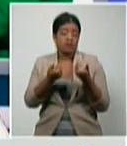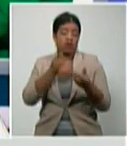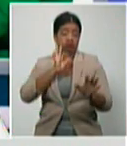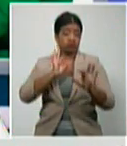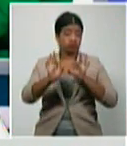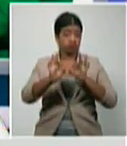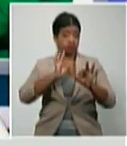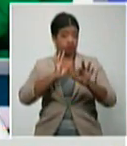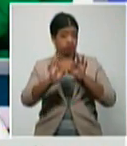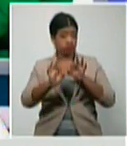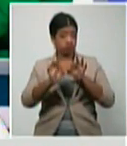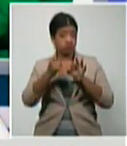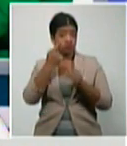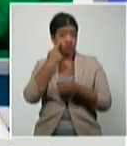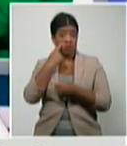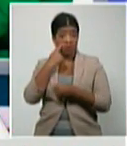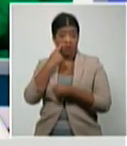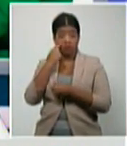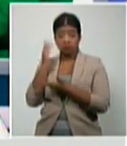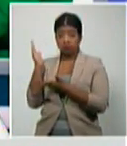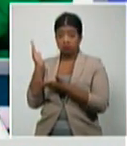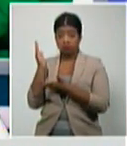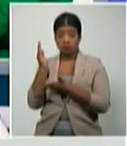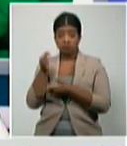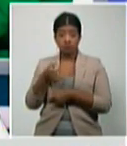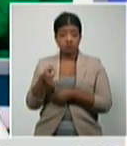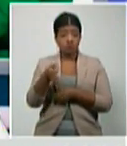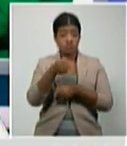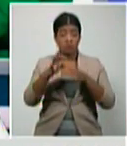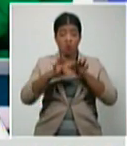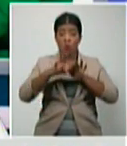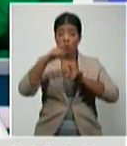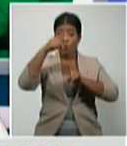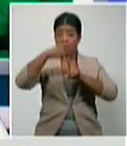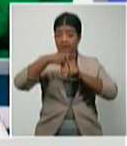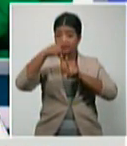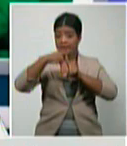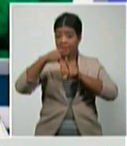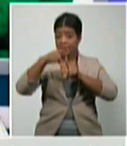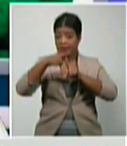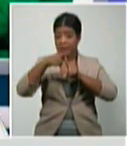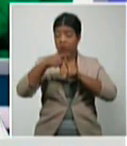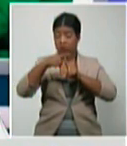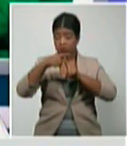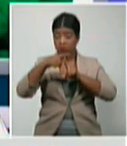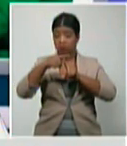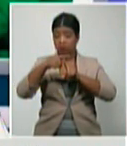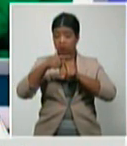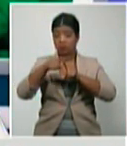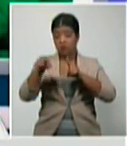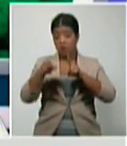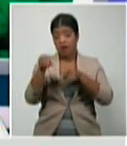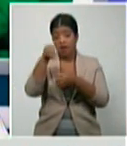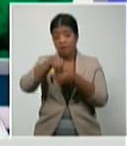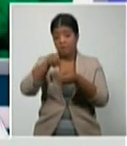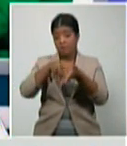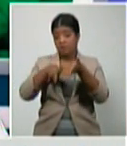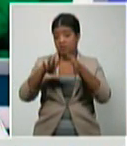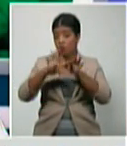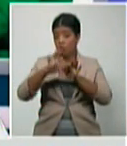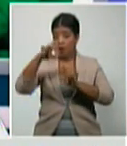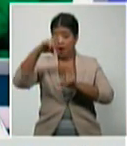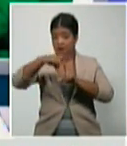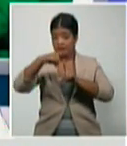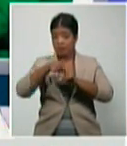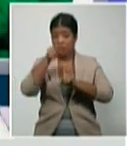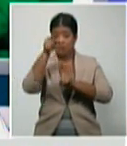pues vemos que el municipio de Guantánamo, como pasa también en la provincia, son los casos confirmados de los últimos